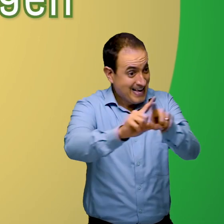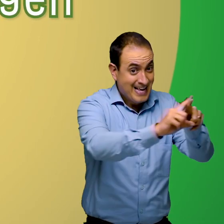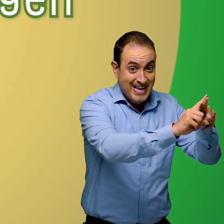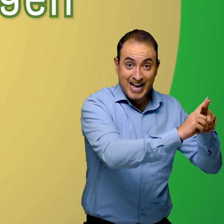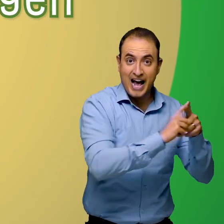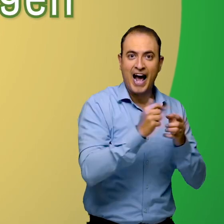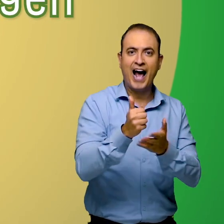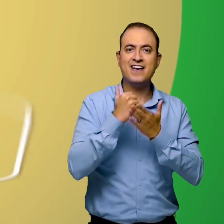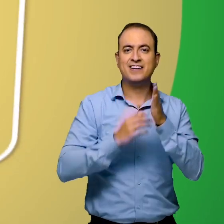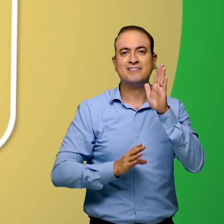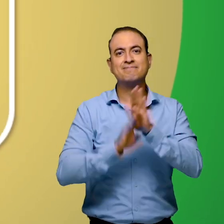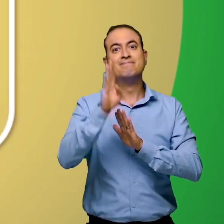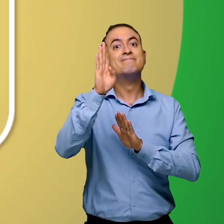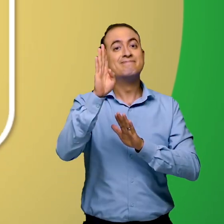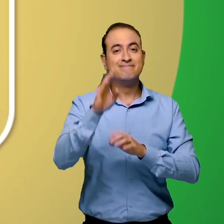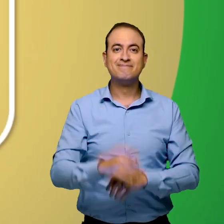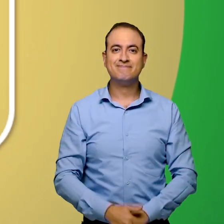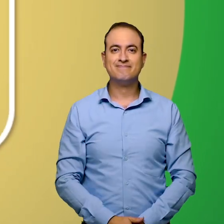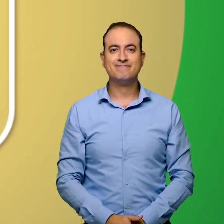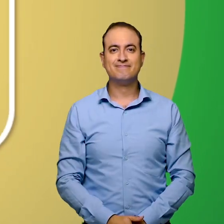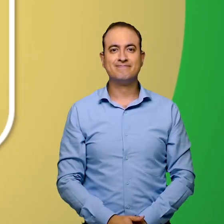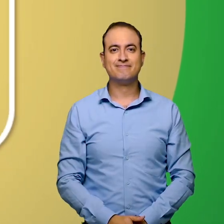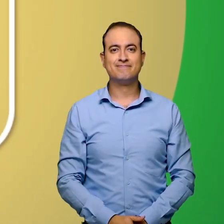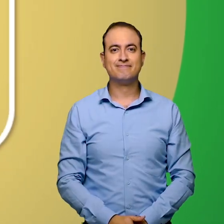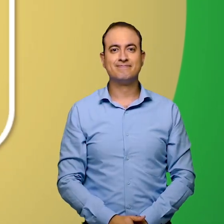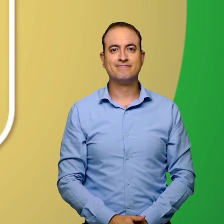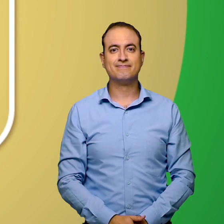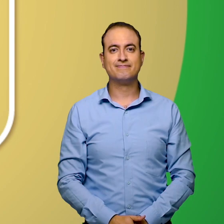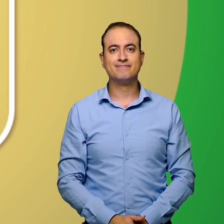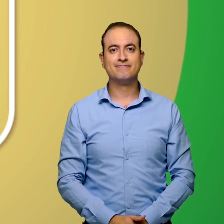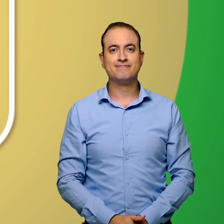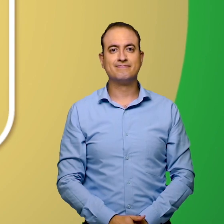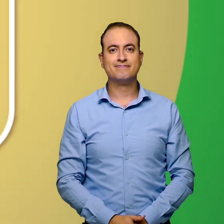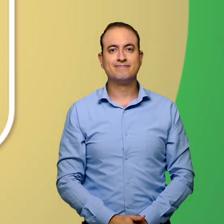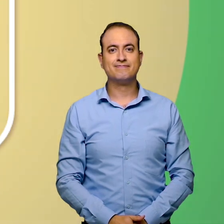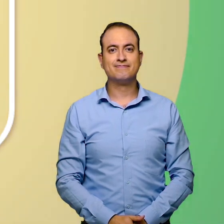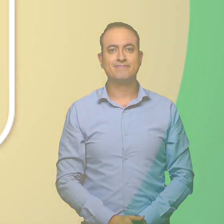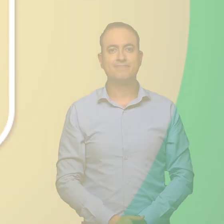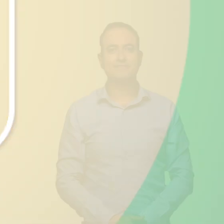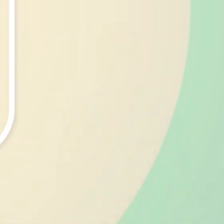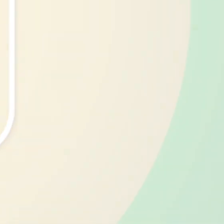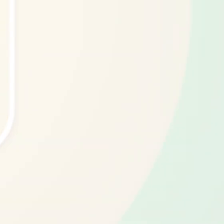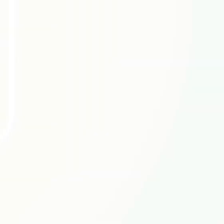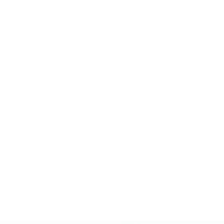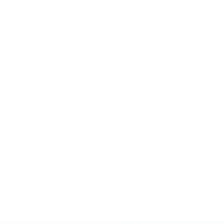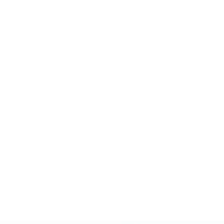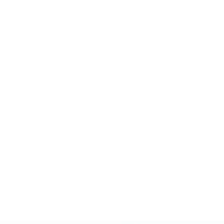crees que construyen la sexualidad? Recuerda que la diversidad nos enriquece.